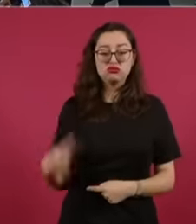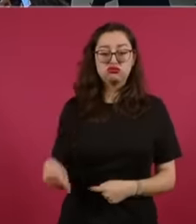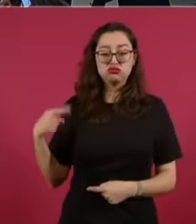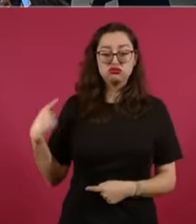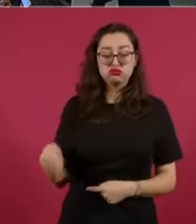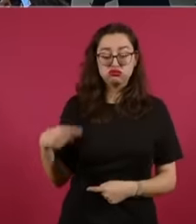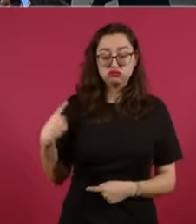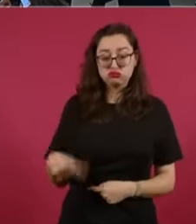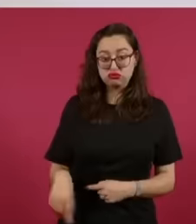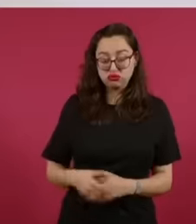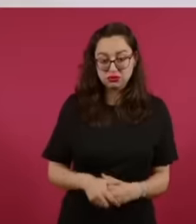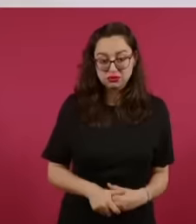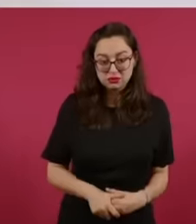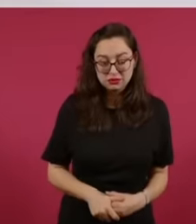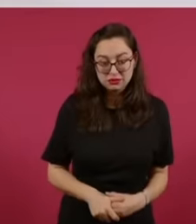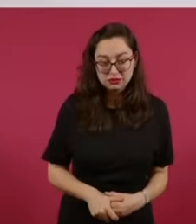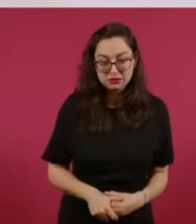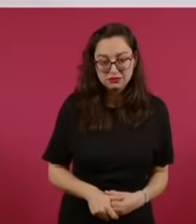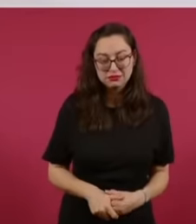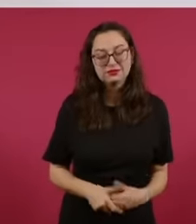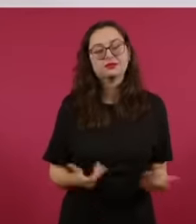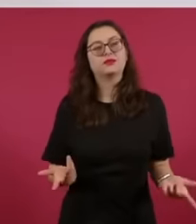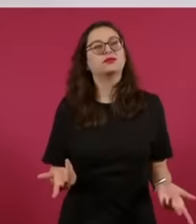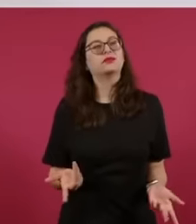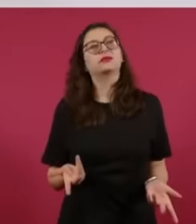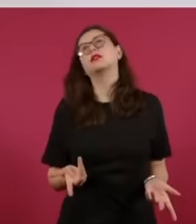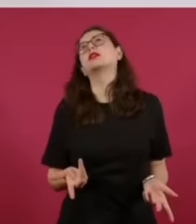Yo les platicaba hace como un año